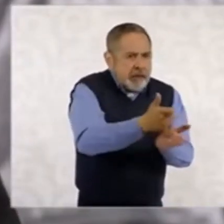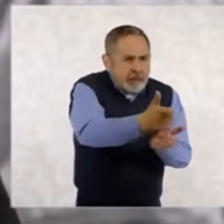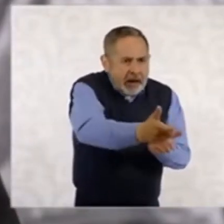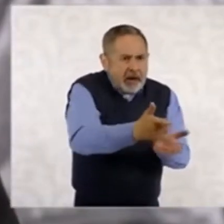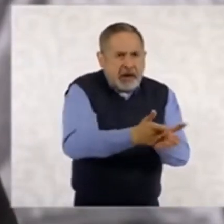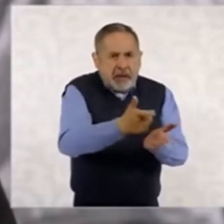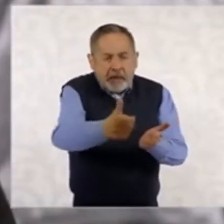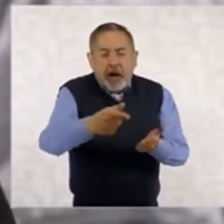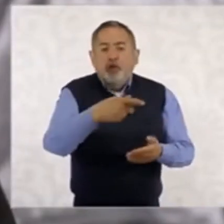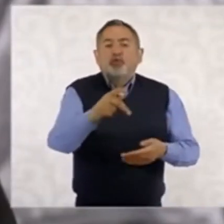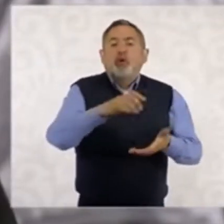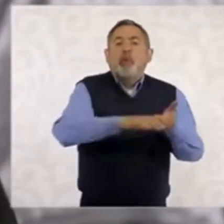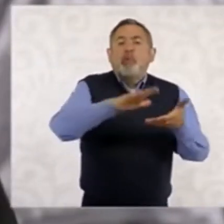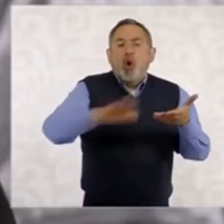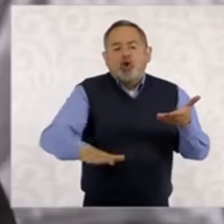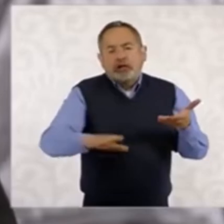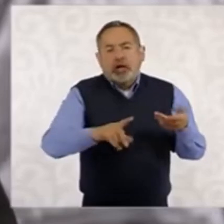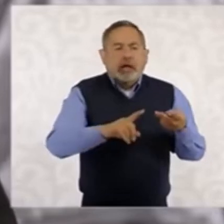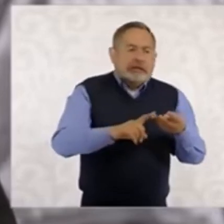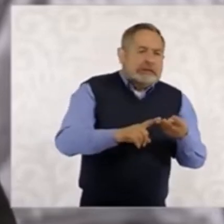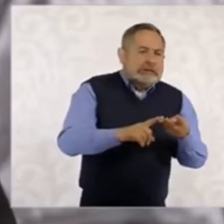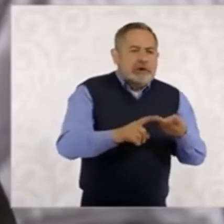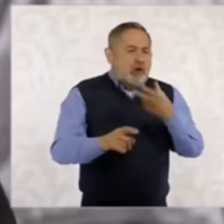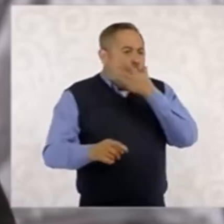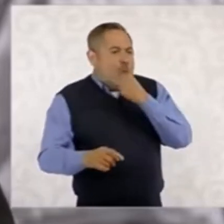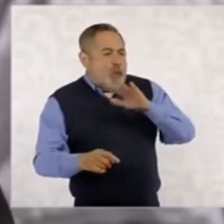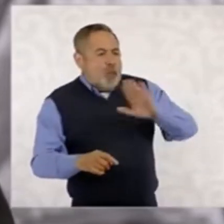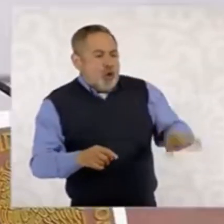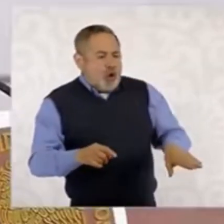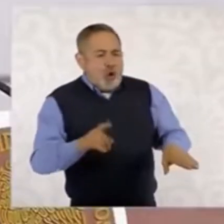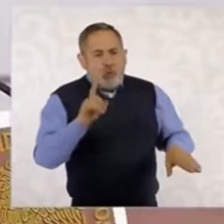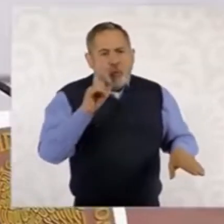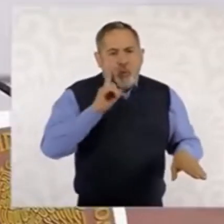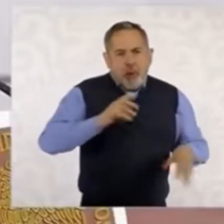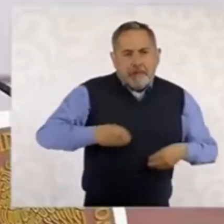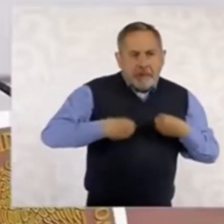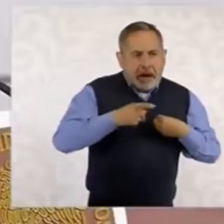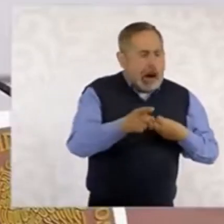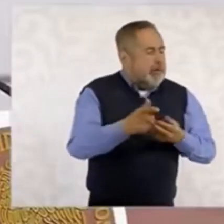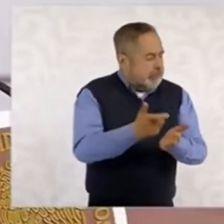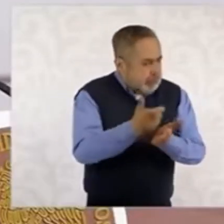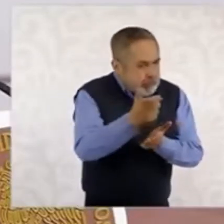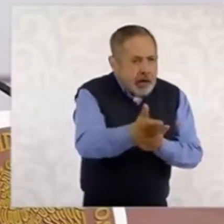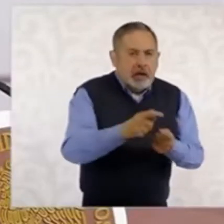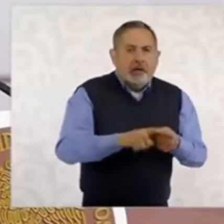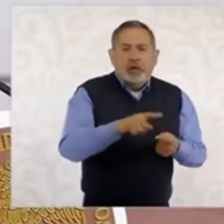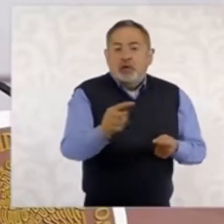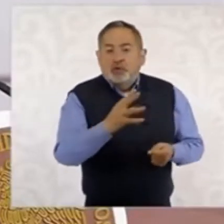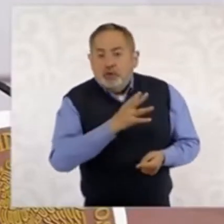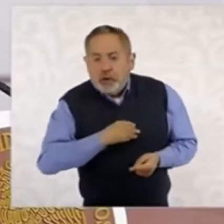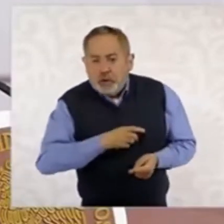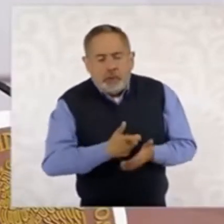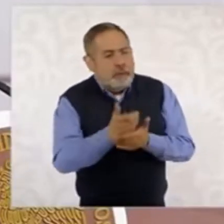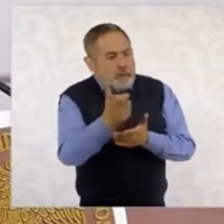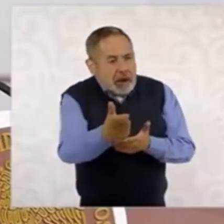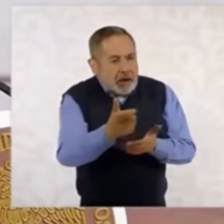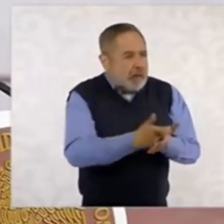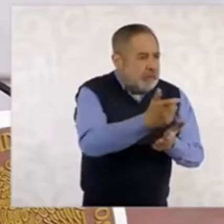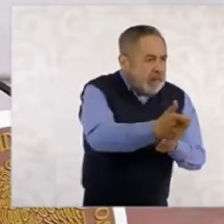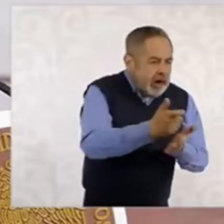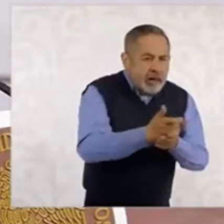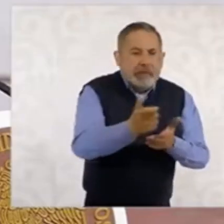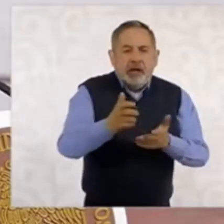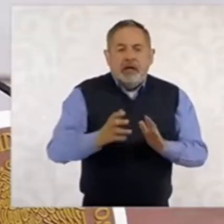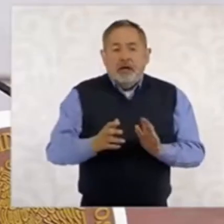de sus familias. Entendimos que no se trata solo de un asunto de recursos, sino de